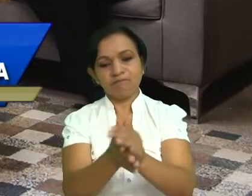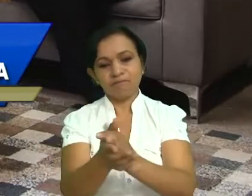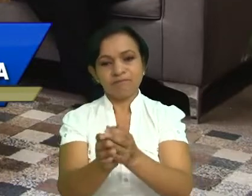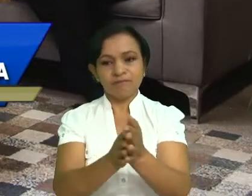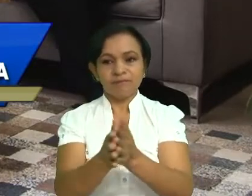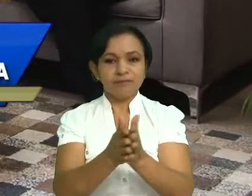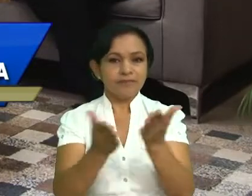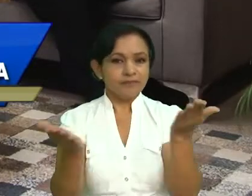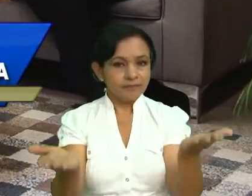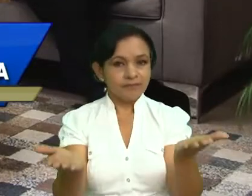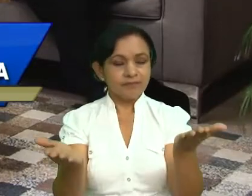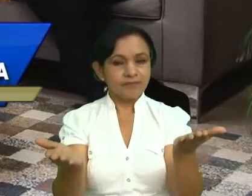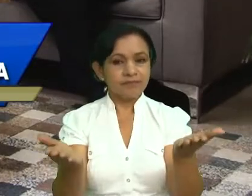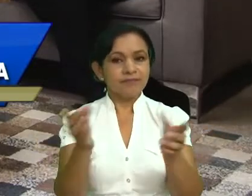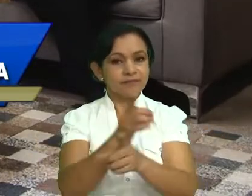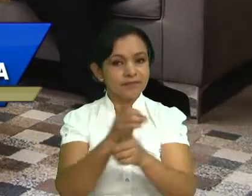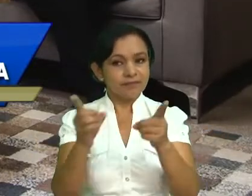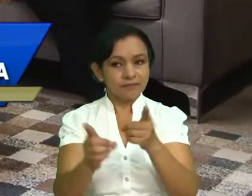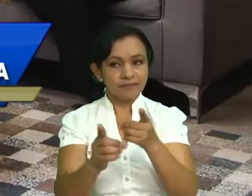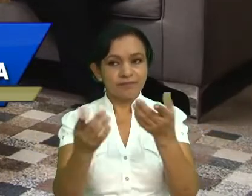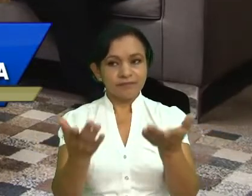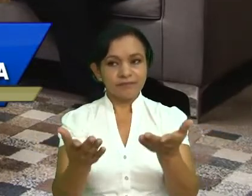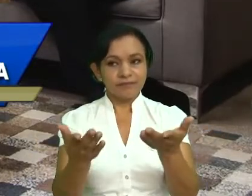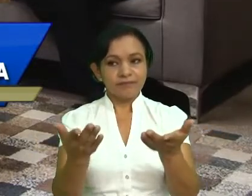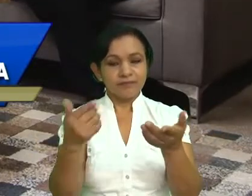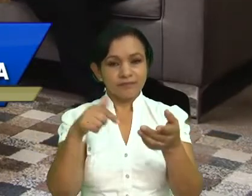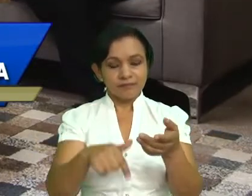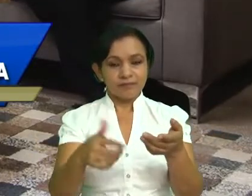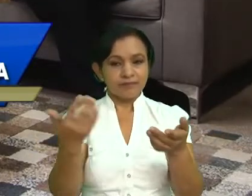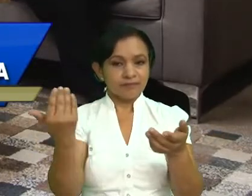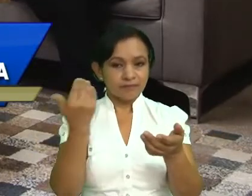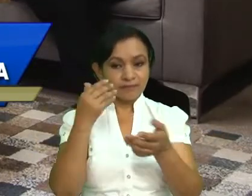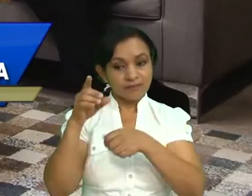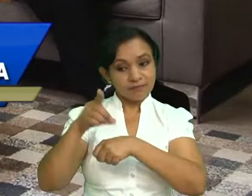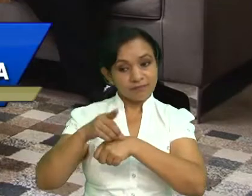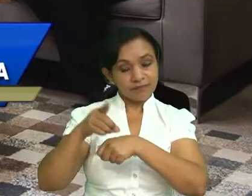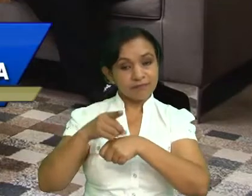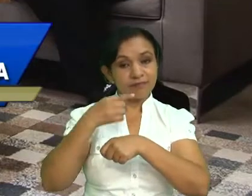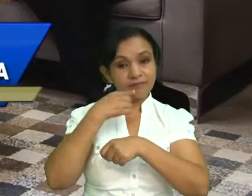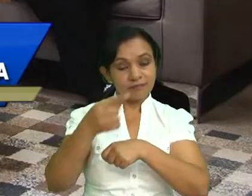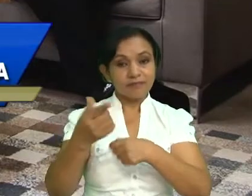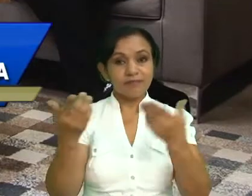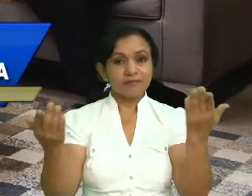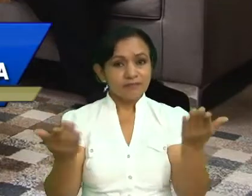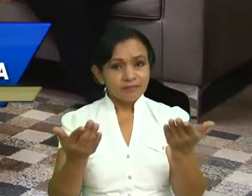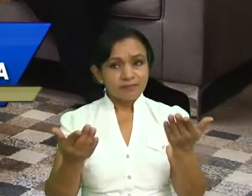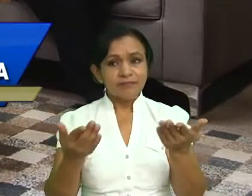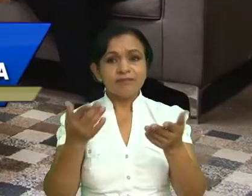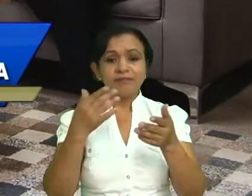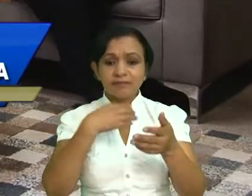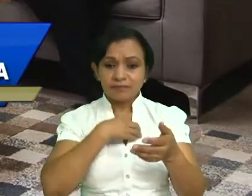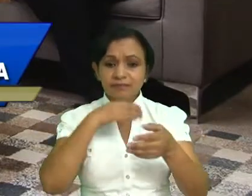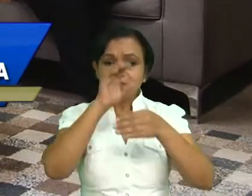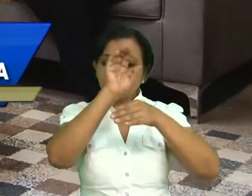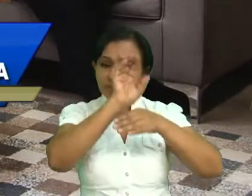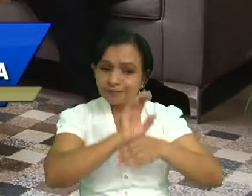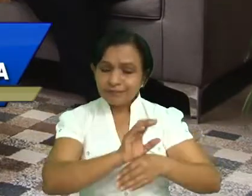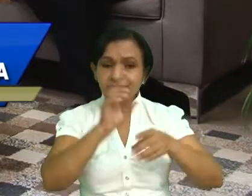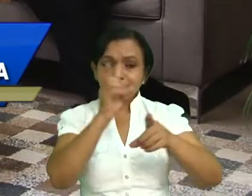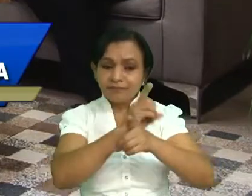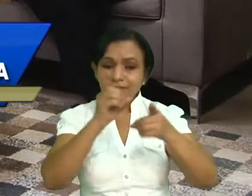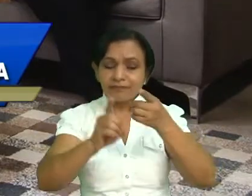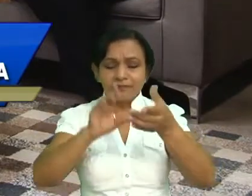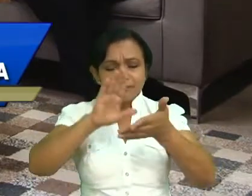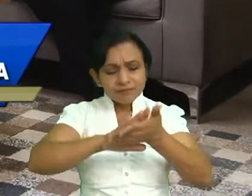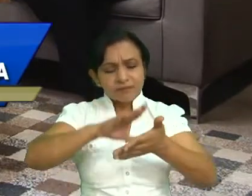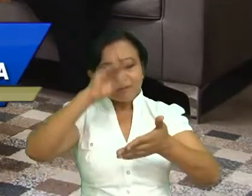tiene que ser eso, no solamente porque estemos pasando por eso. Ya lo decía la doctora, si bien es cierto, es un hábito de lavarse las manos, porque